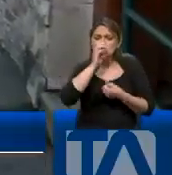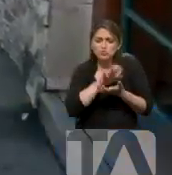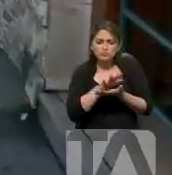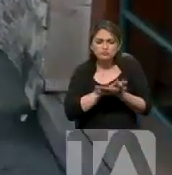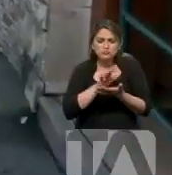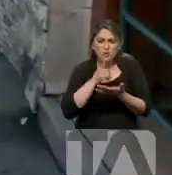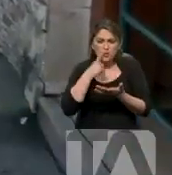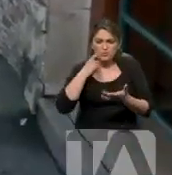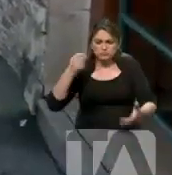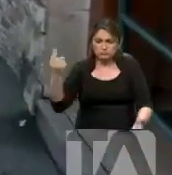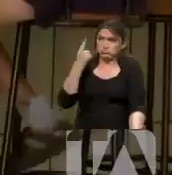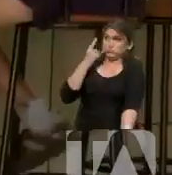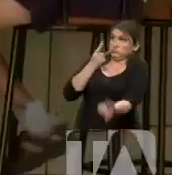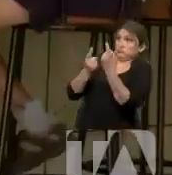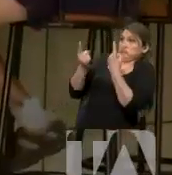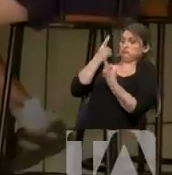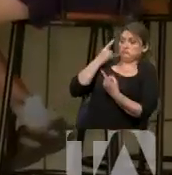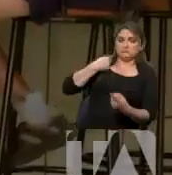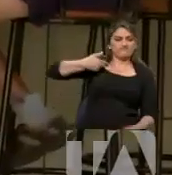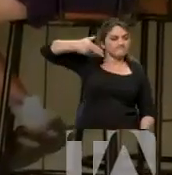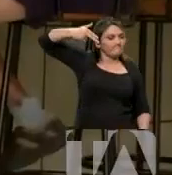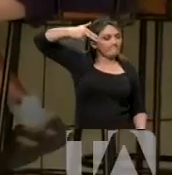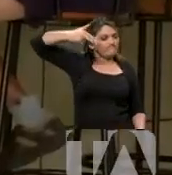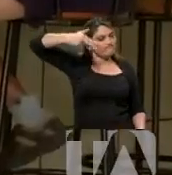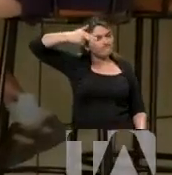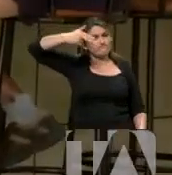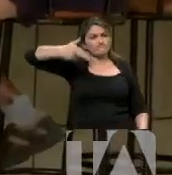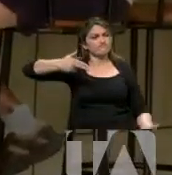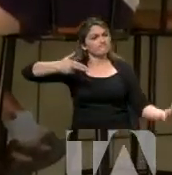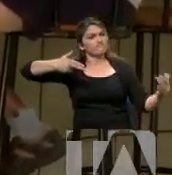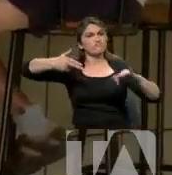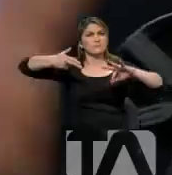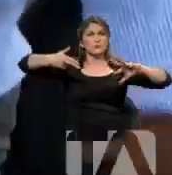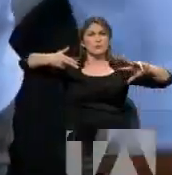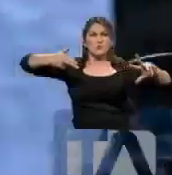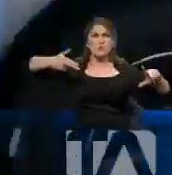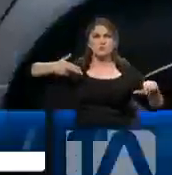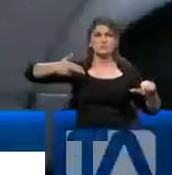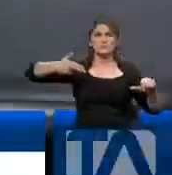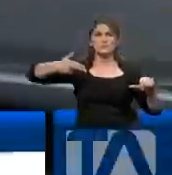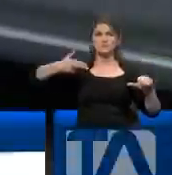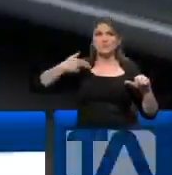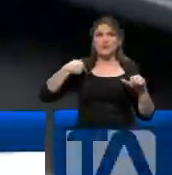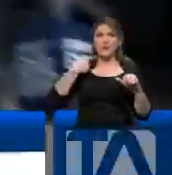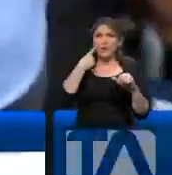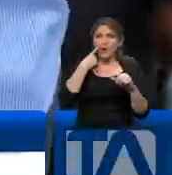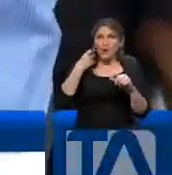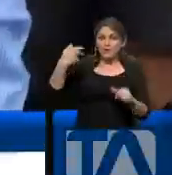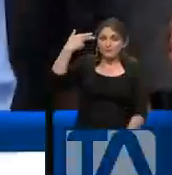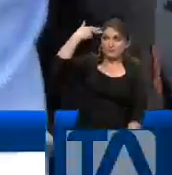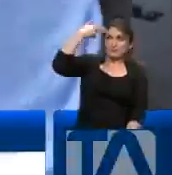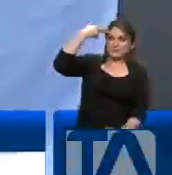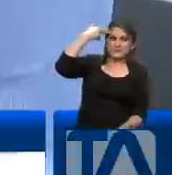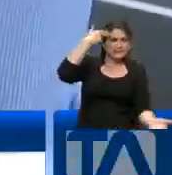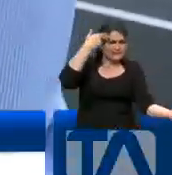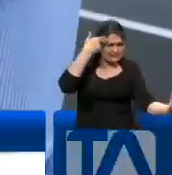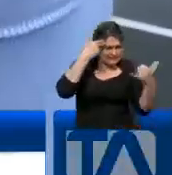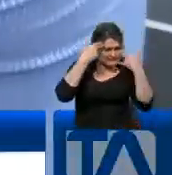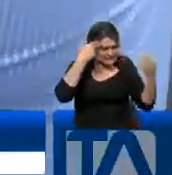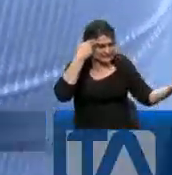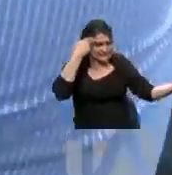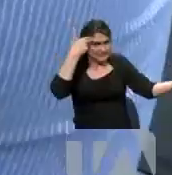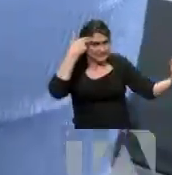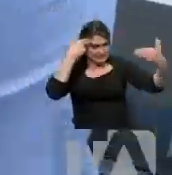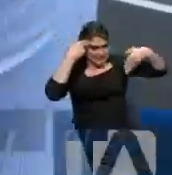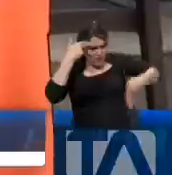cuando estos sujetos llegaron con un arma apuntando a todos los comensales. El más bajo me puso el arma en la cabeza. Me dijo, dame el celular que te lo